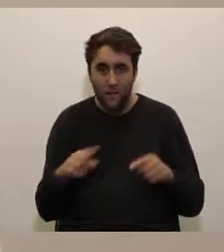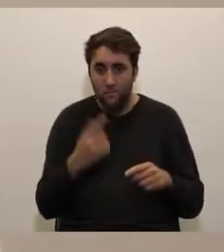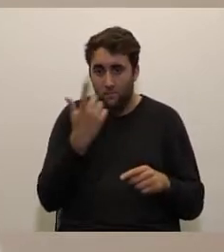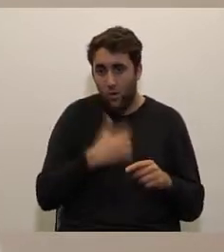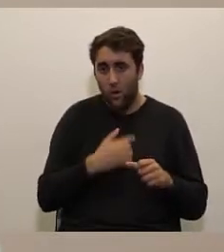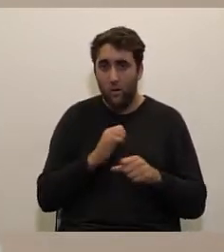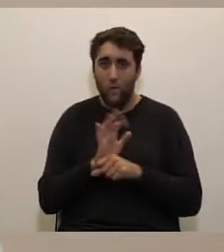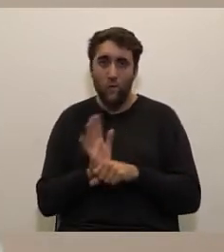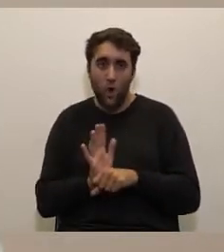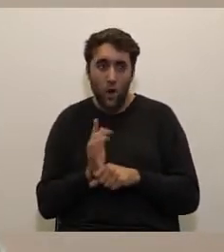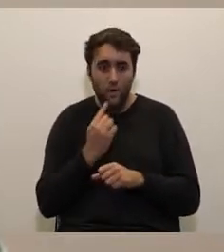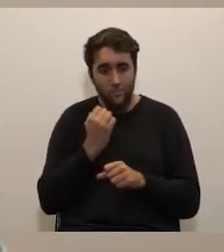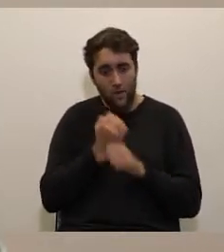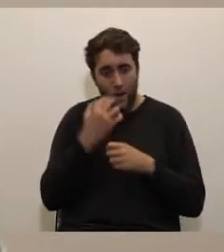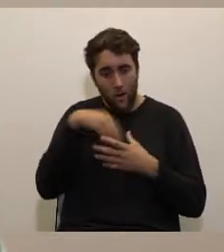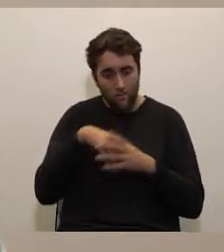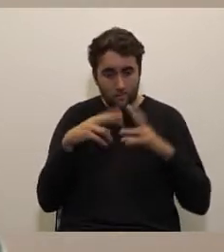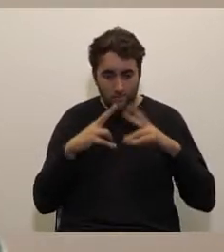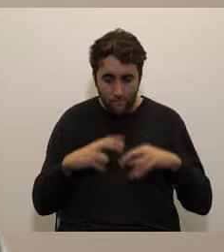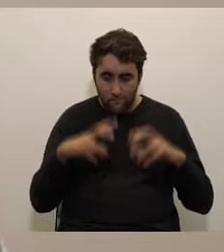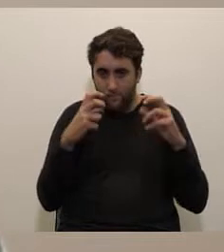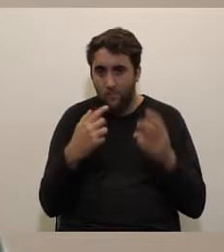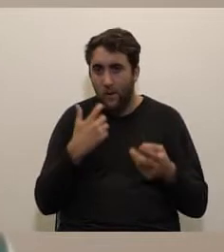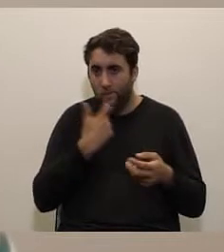bióloga, como investigadora, me costaba mucho encontrar